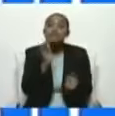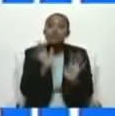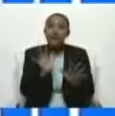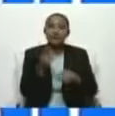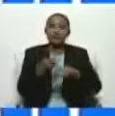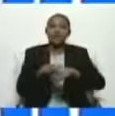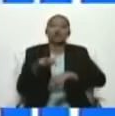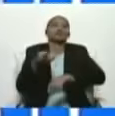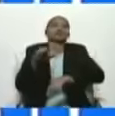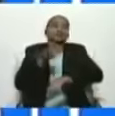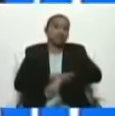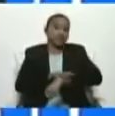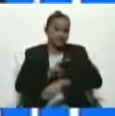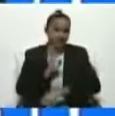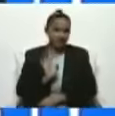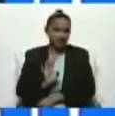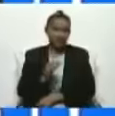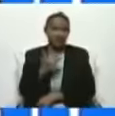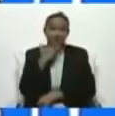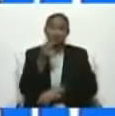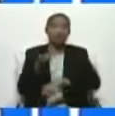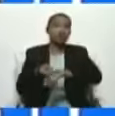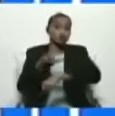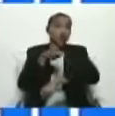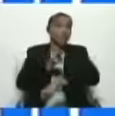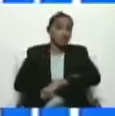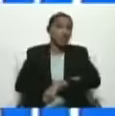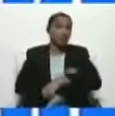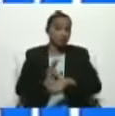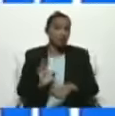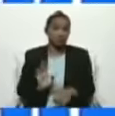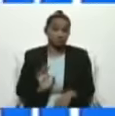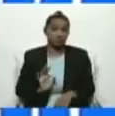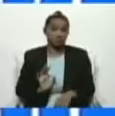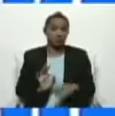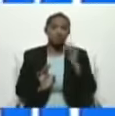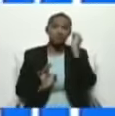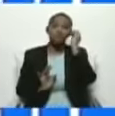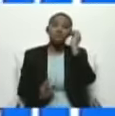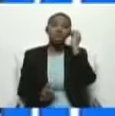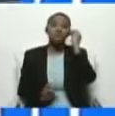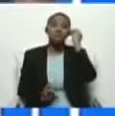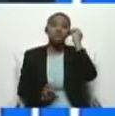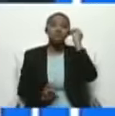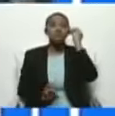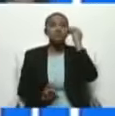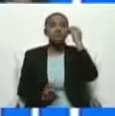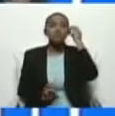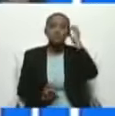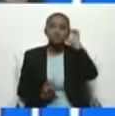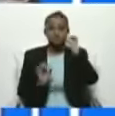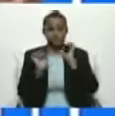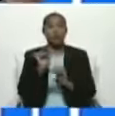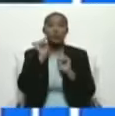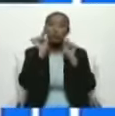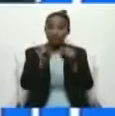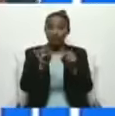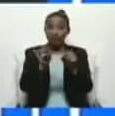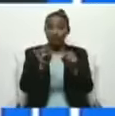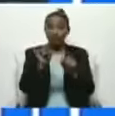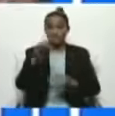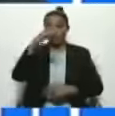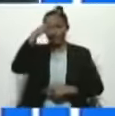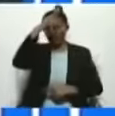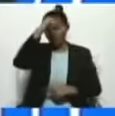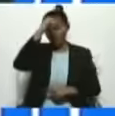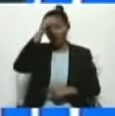triplica. Lo duplicó con creces. Y usted se paró ahí, después de haber dicho lo